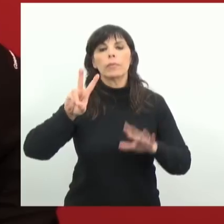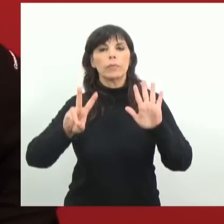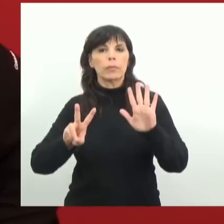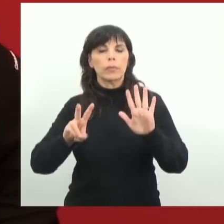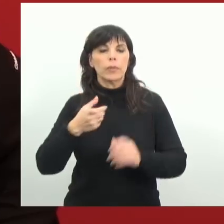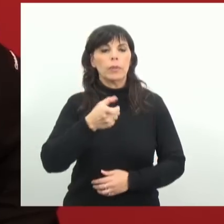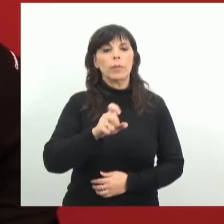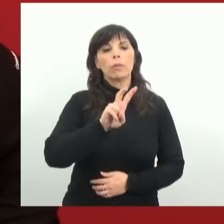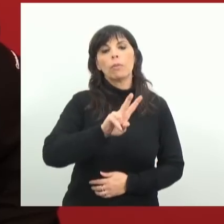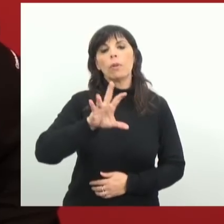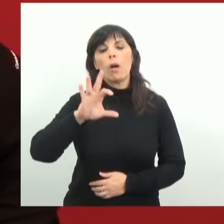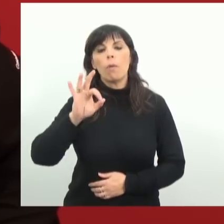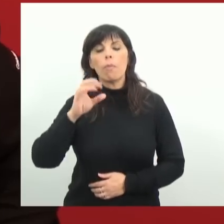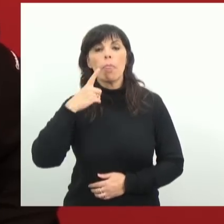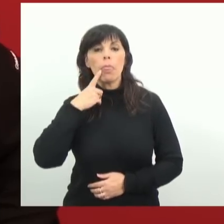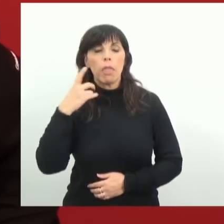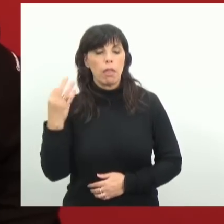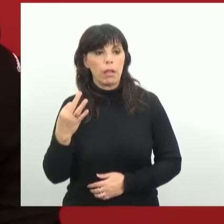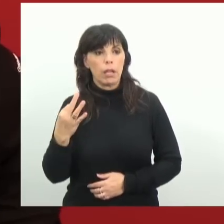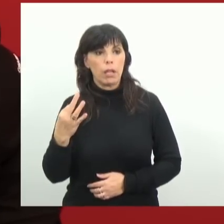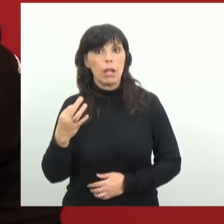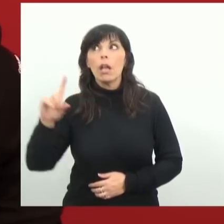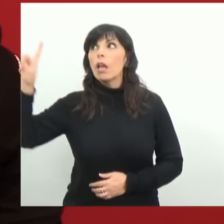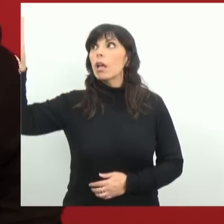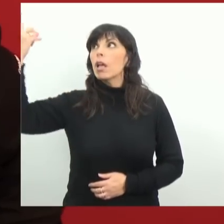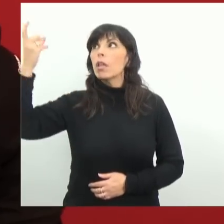versículo 20, Él envió su palabra.